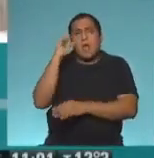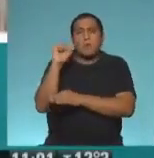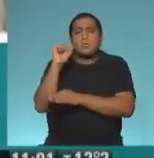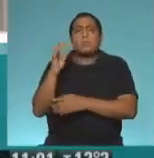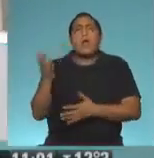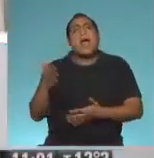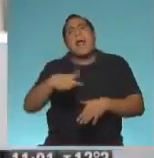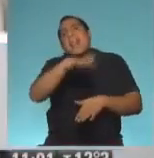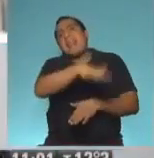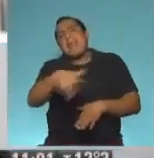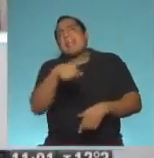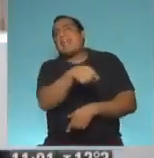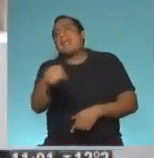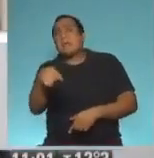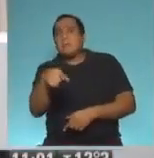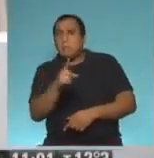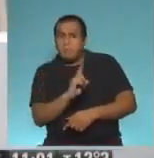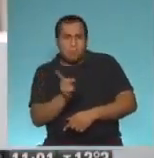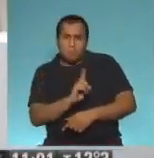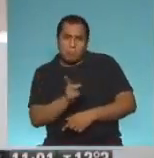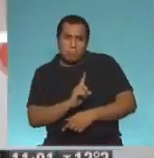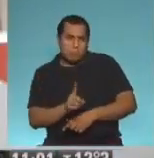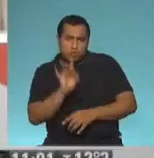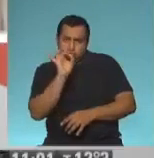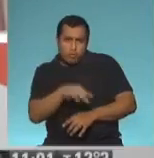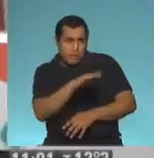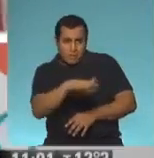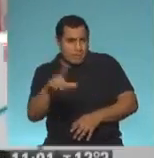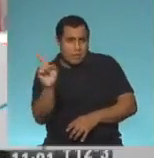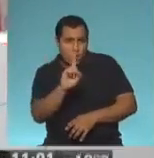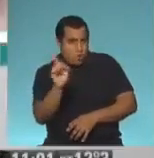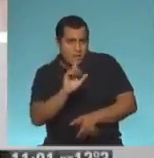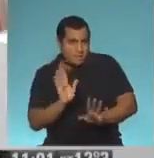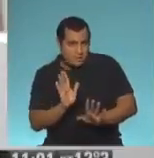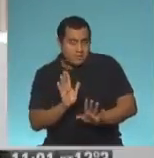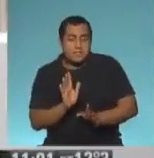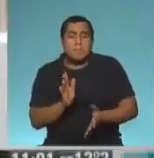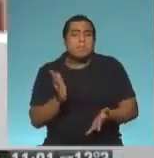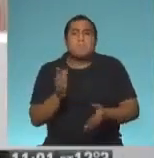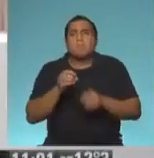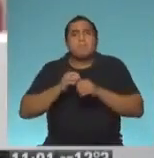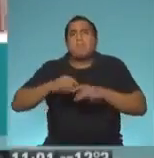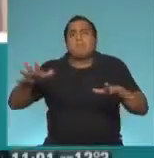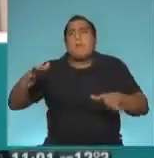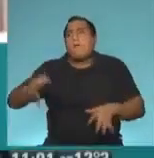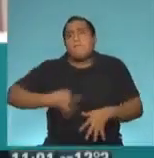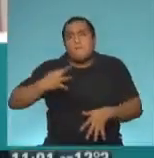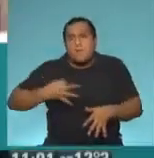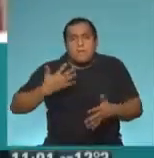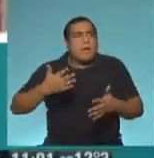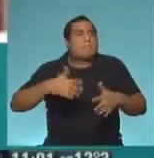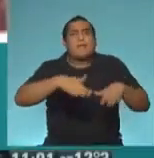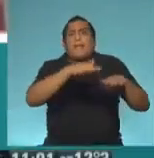los niños y en realidad no es una condición que afecte solo a los niños, sino que se extiende a lo largo de la vida. Hay